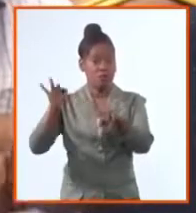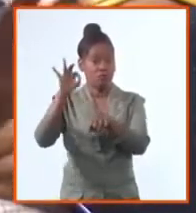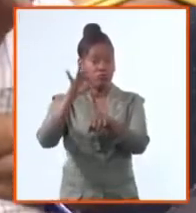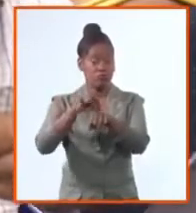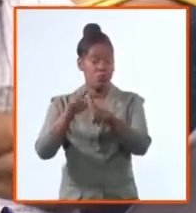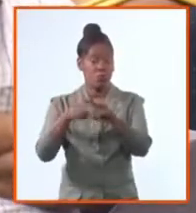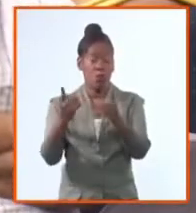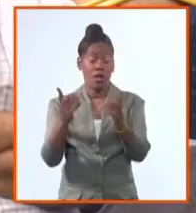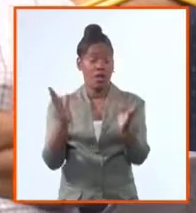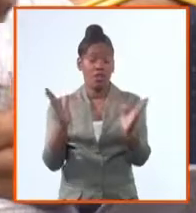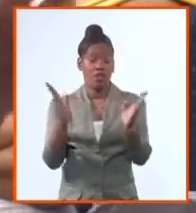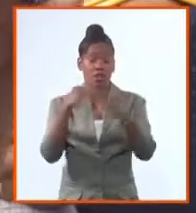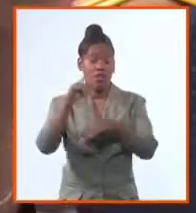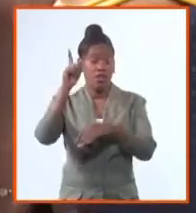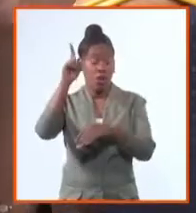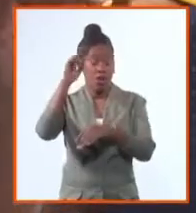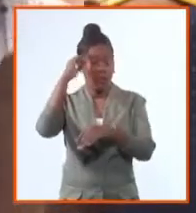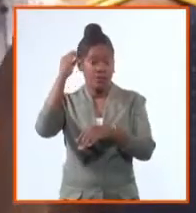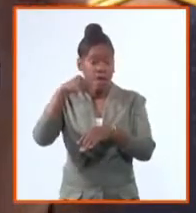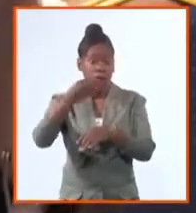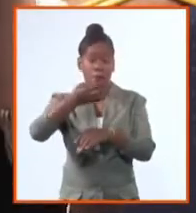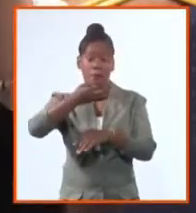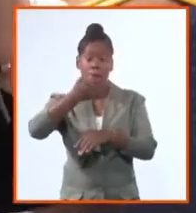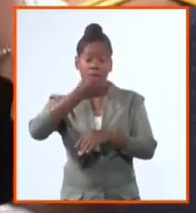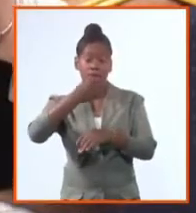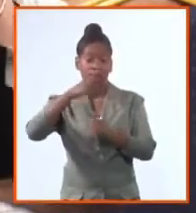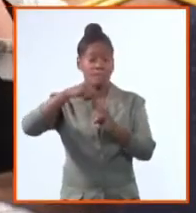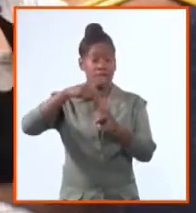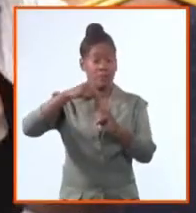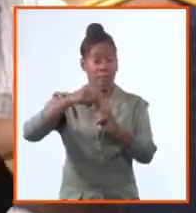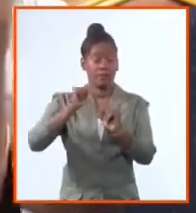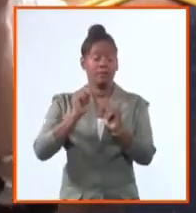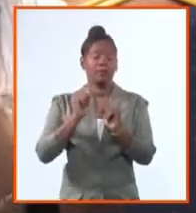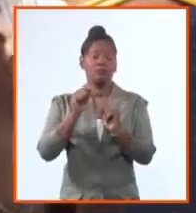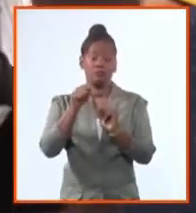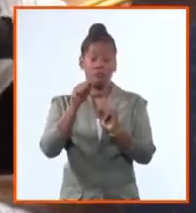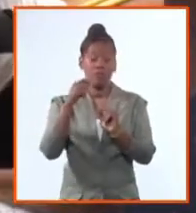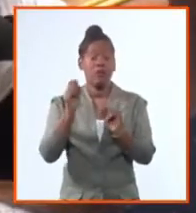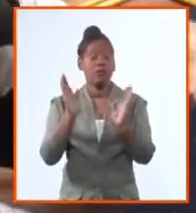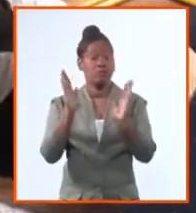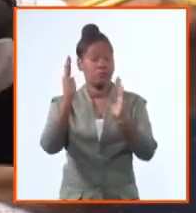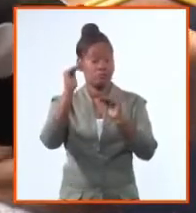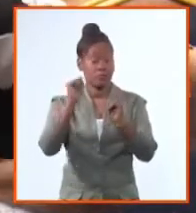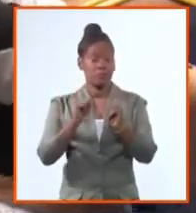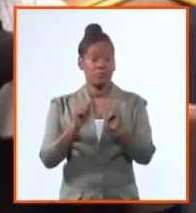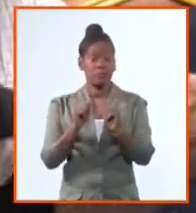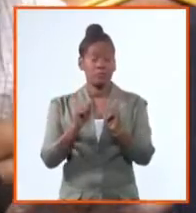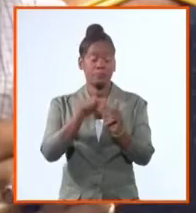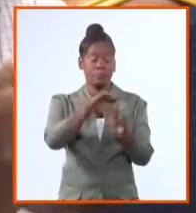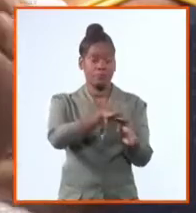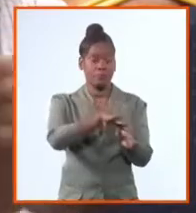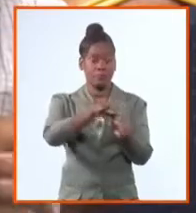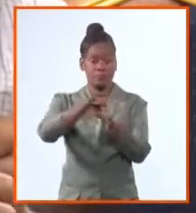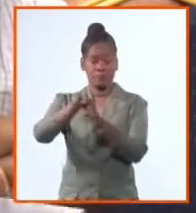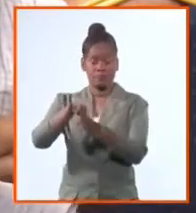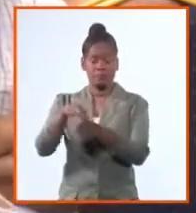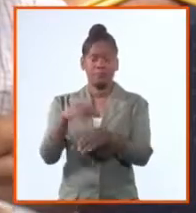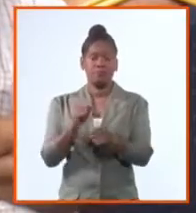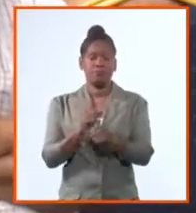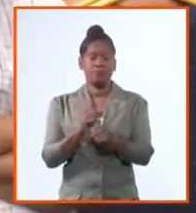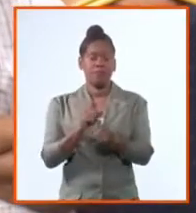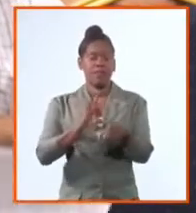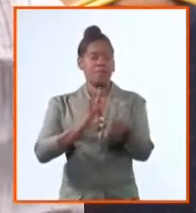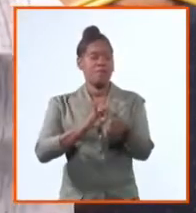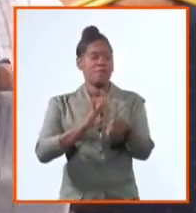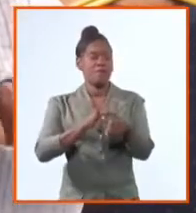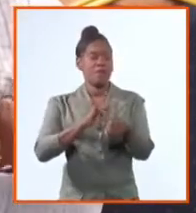antibióticos y los microorganismos siguen cambiando, se hacen resistentes. Tuberculosis. Cuba tiene, estoy hablando hace casi 2 años,